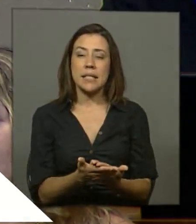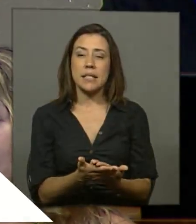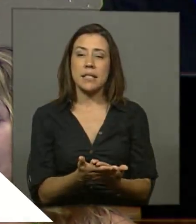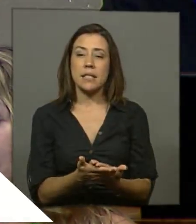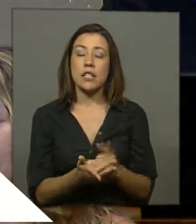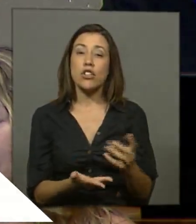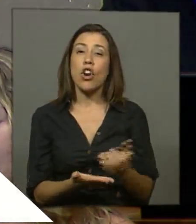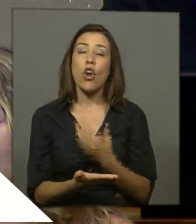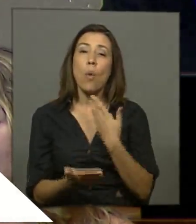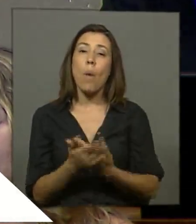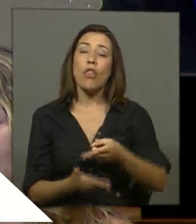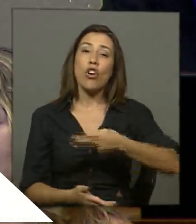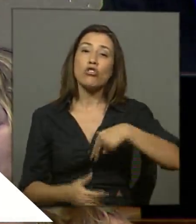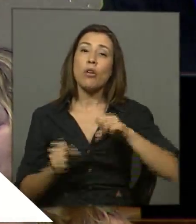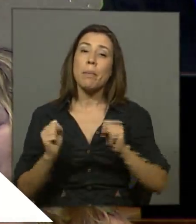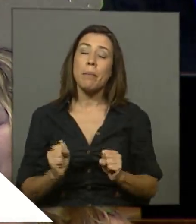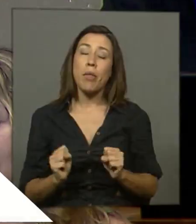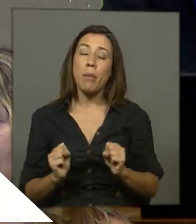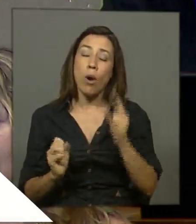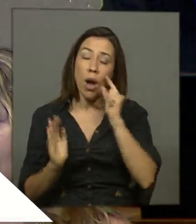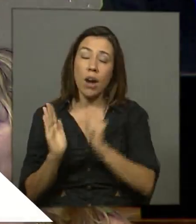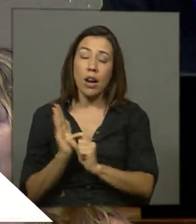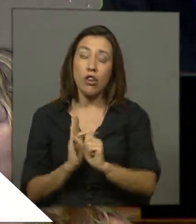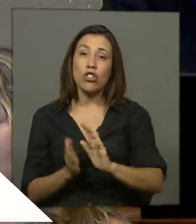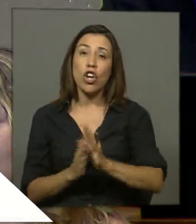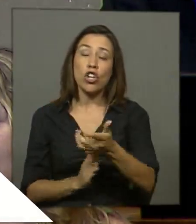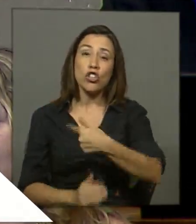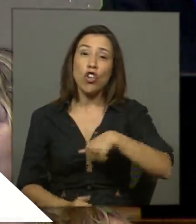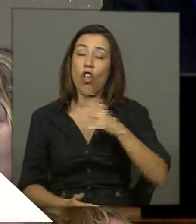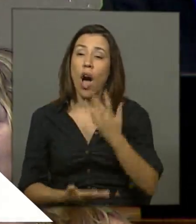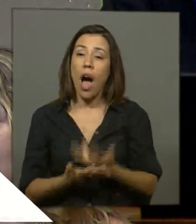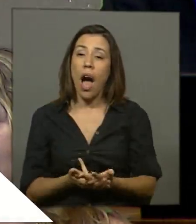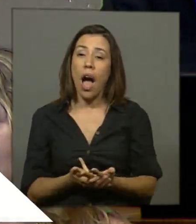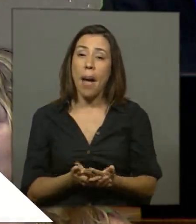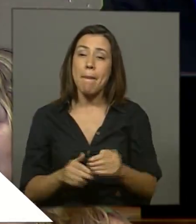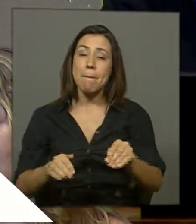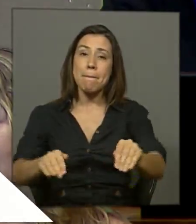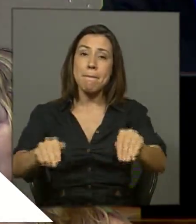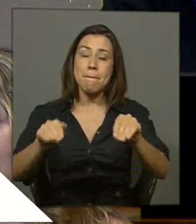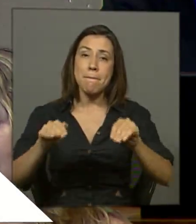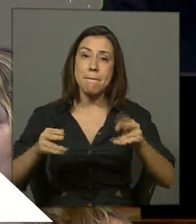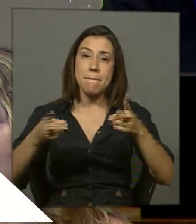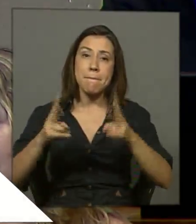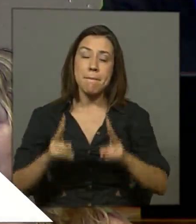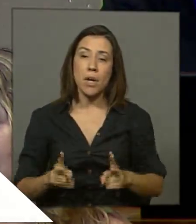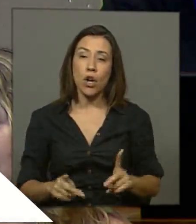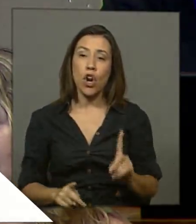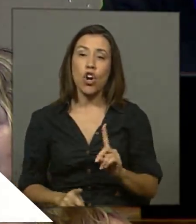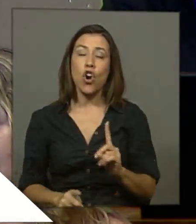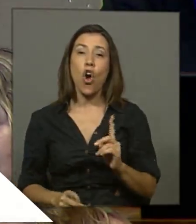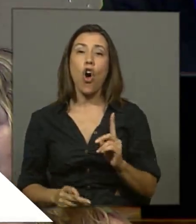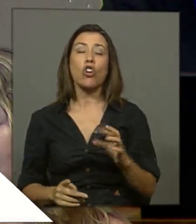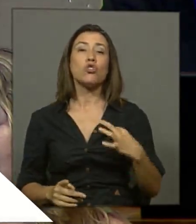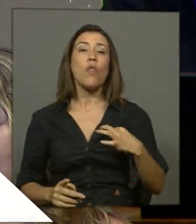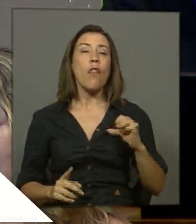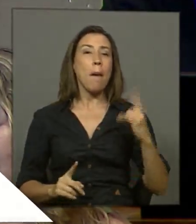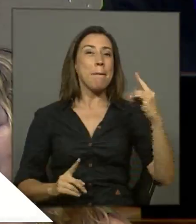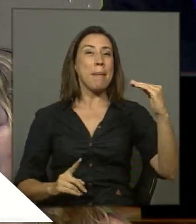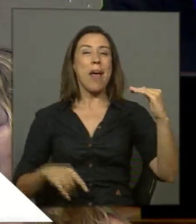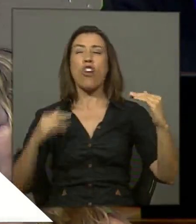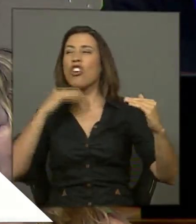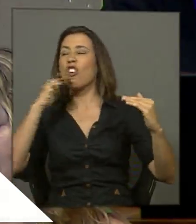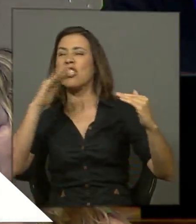se logra cuando somos capaces de reconocer que todos tenemos los mismos derechos y no existen ciudadanos de primera y